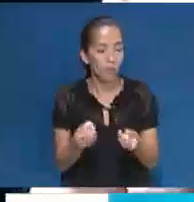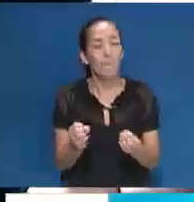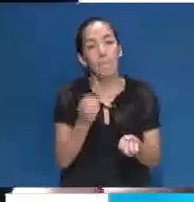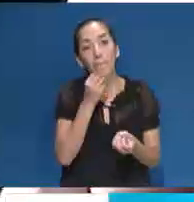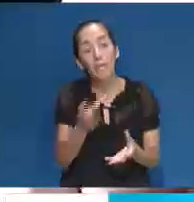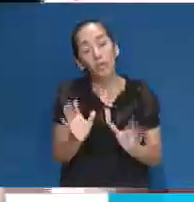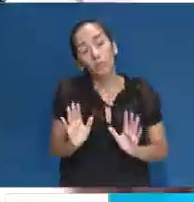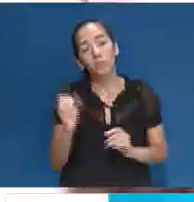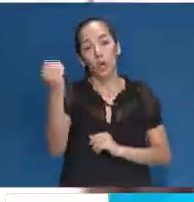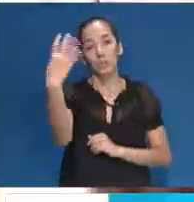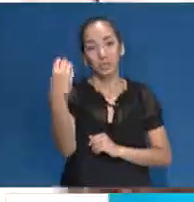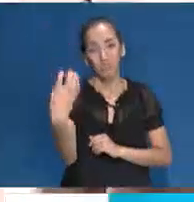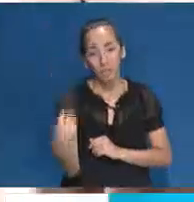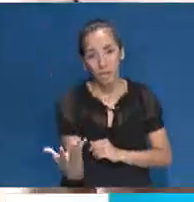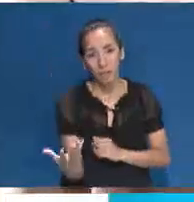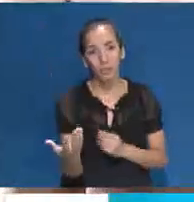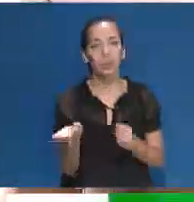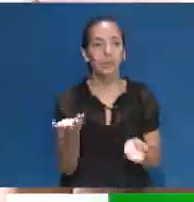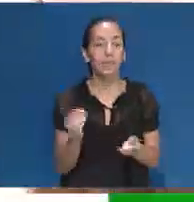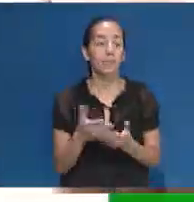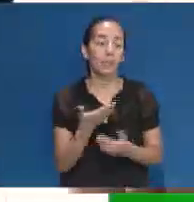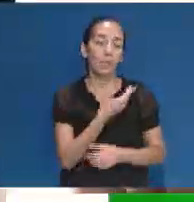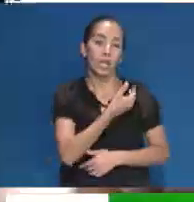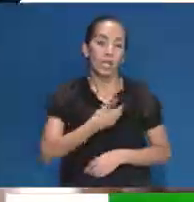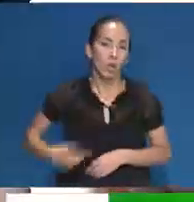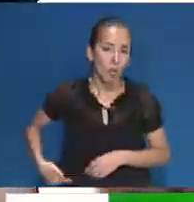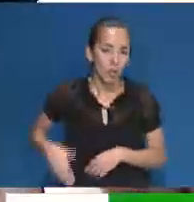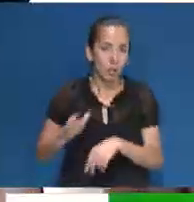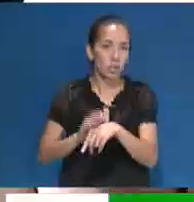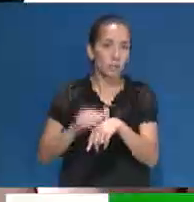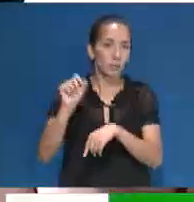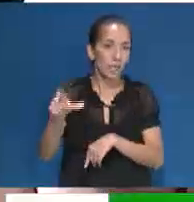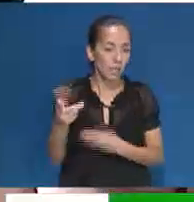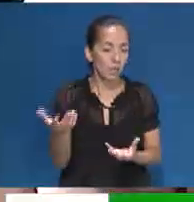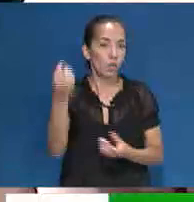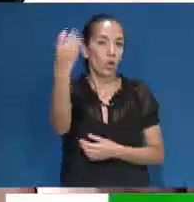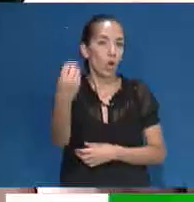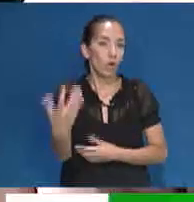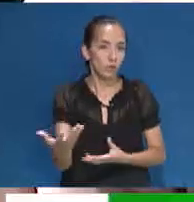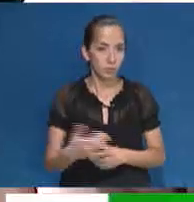semáforo, pero bueno, esperemos que el gobierno, no sé quién le corresponde, que lo pudiera hacer.